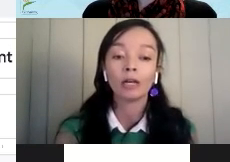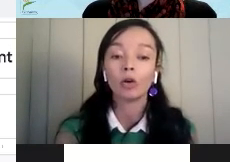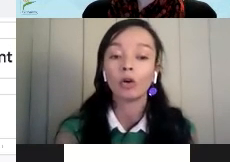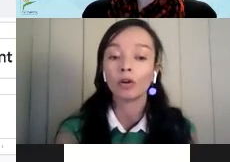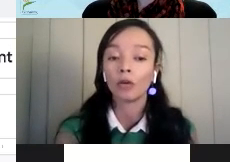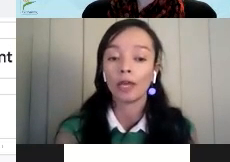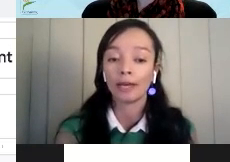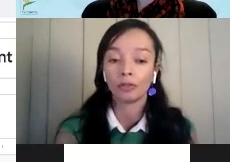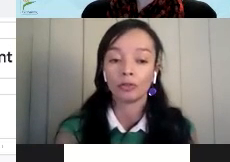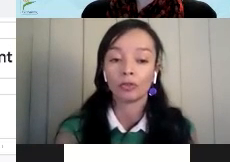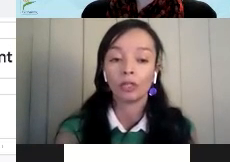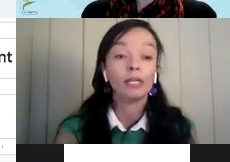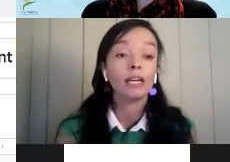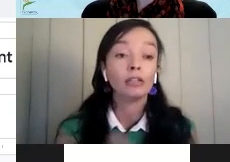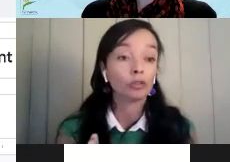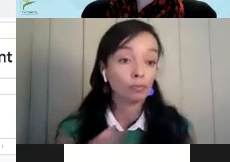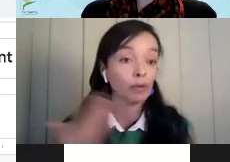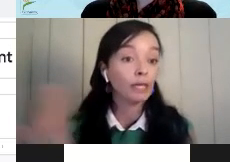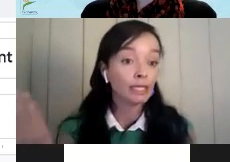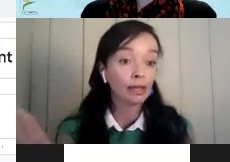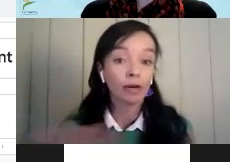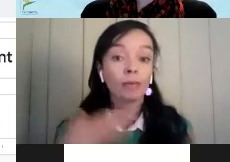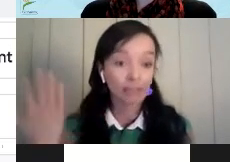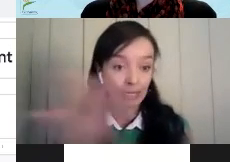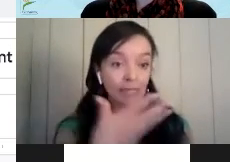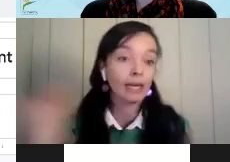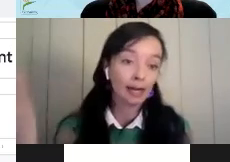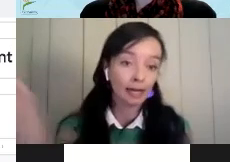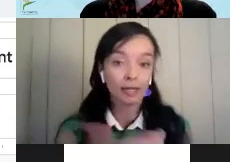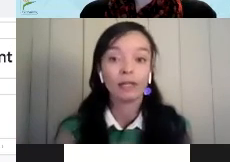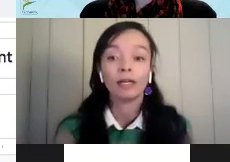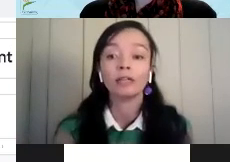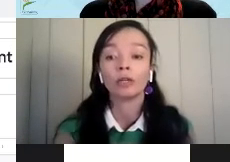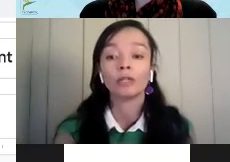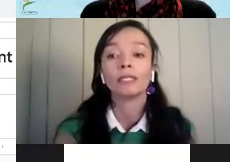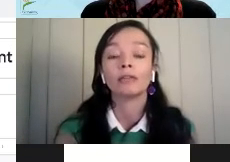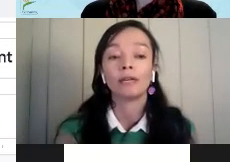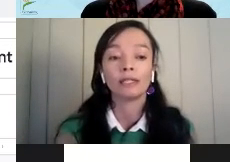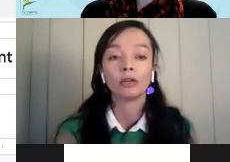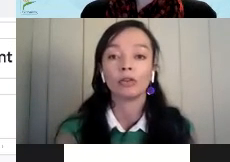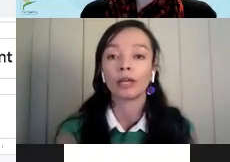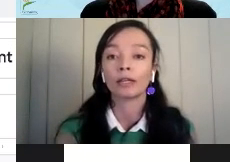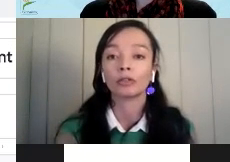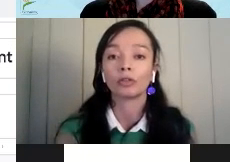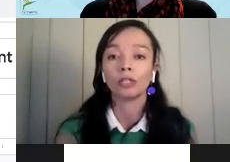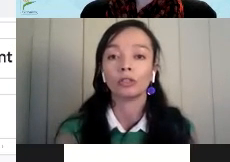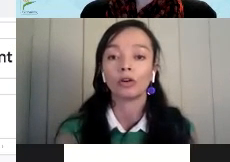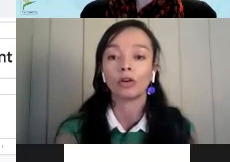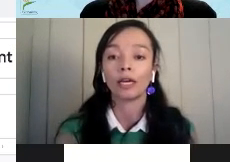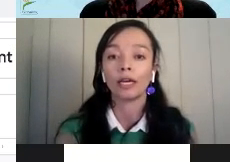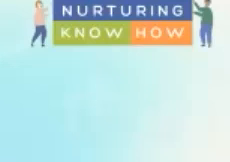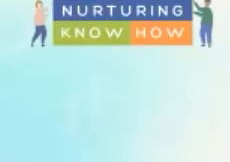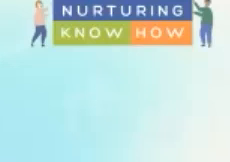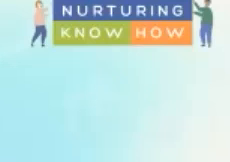está el correo de ellos y ellos viven en Santa Bárbara, están en el área. Entonces, va a ser fácil de contactarnos con ellos.